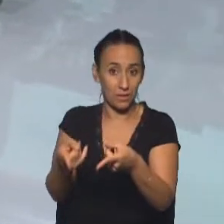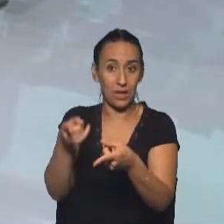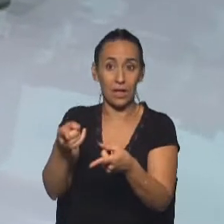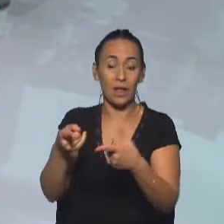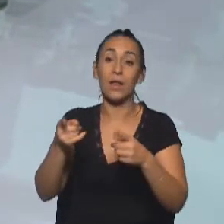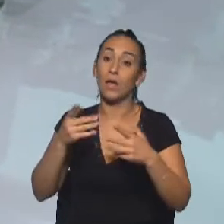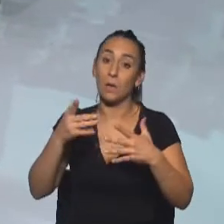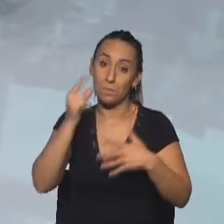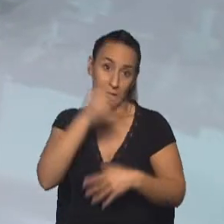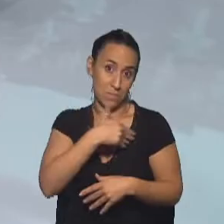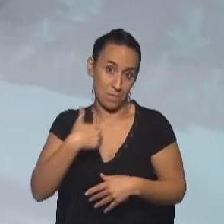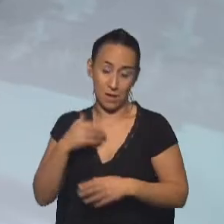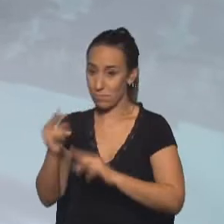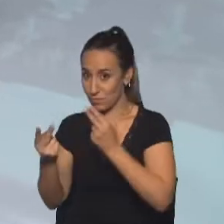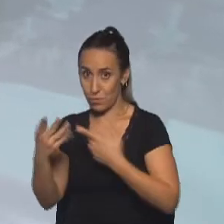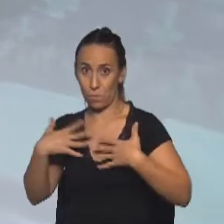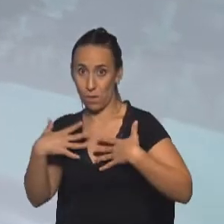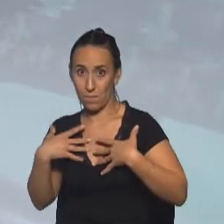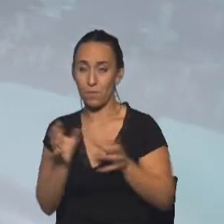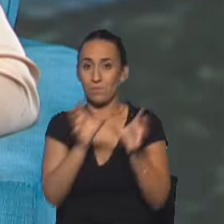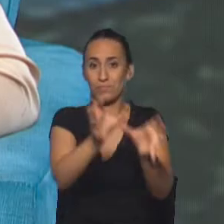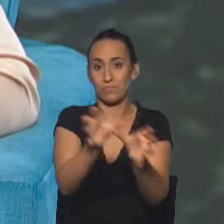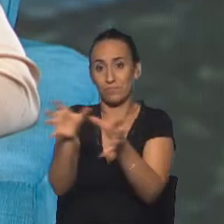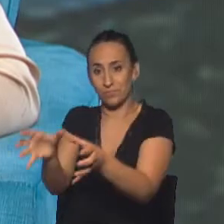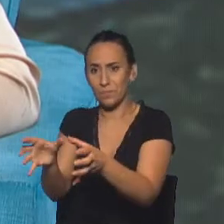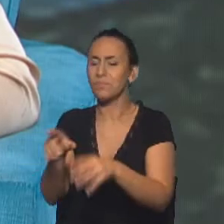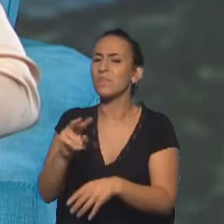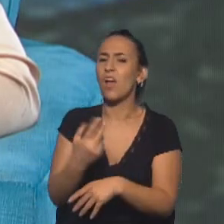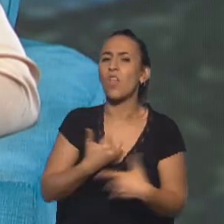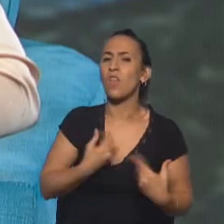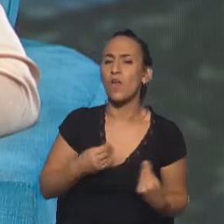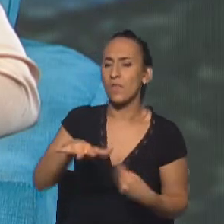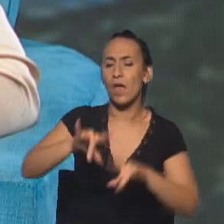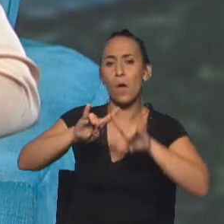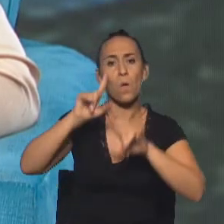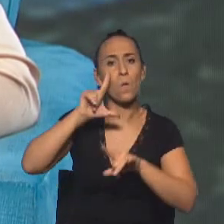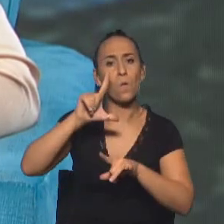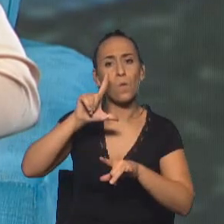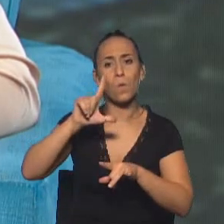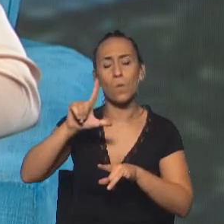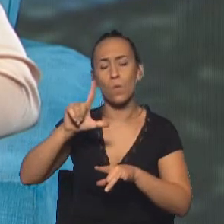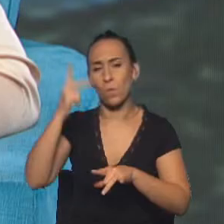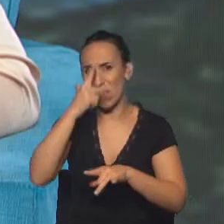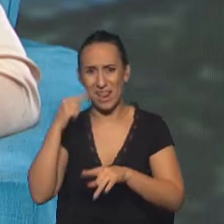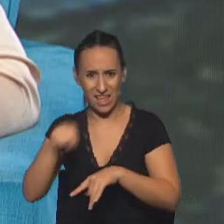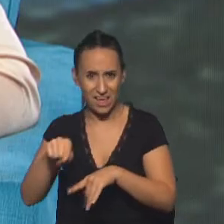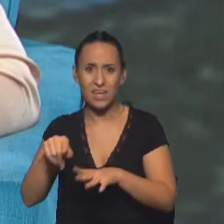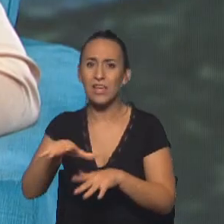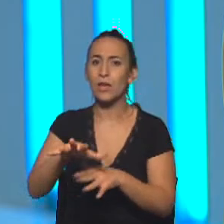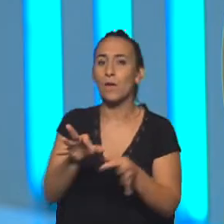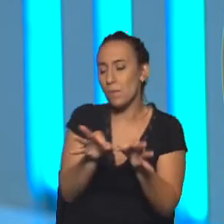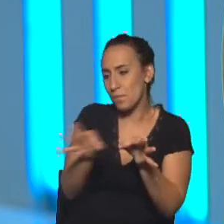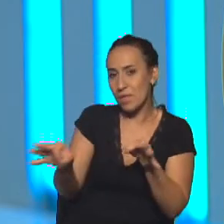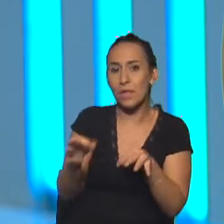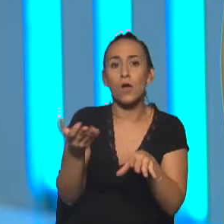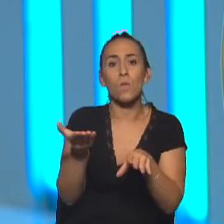los restos de mis papás. ¿Y dónde cayó él? En Willersrich, ¿Dónde queda eso? enfrente de Puerto Argentino. Sí. ¿Y Es se sabe una- qué pasó,